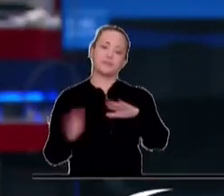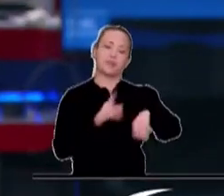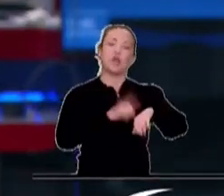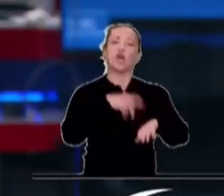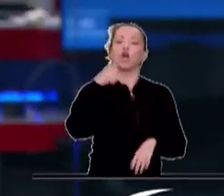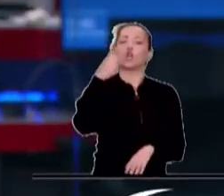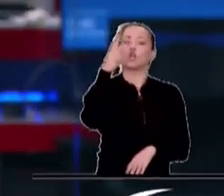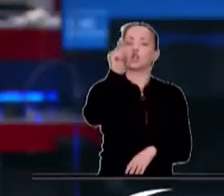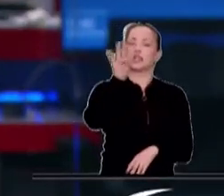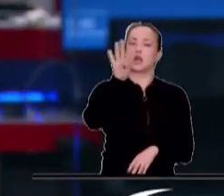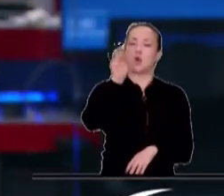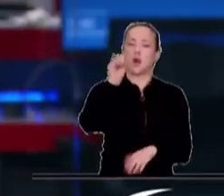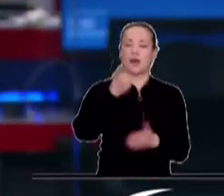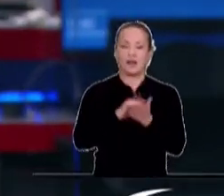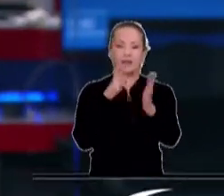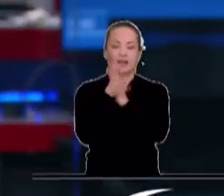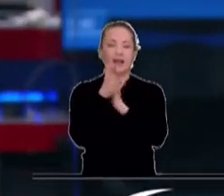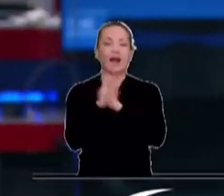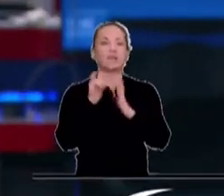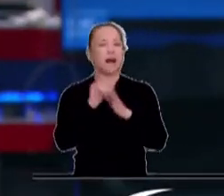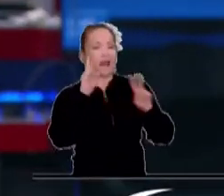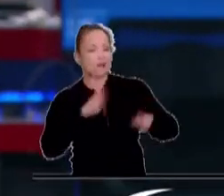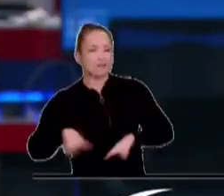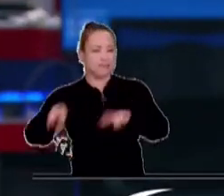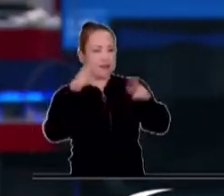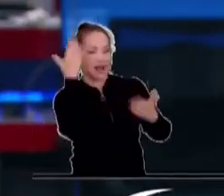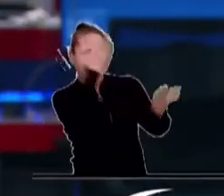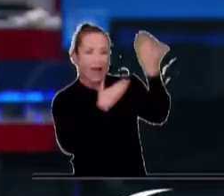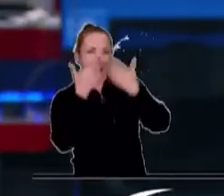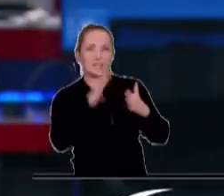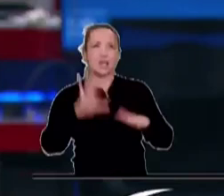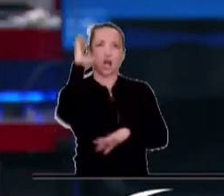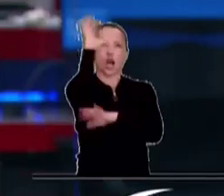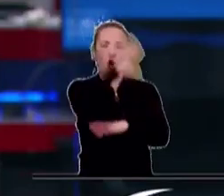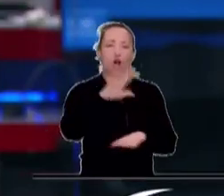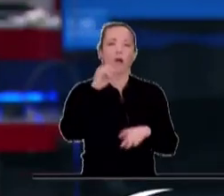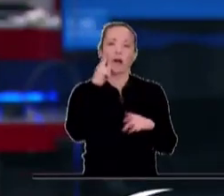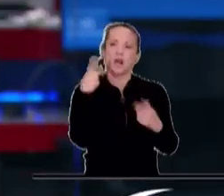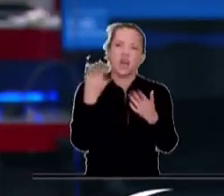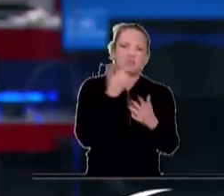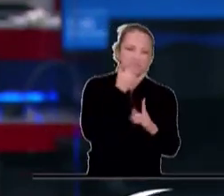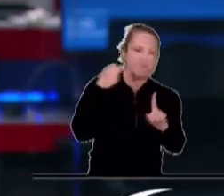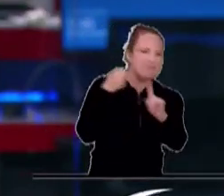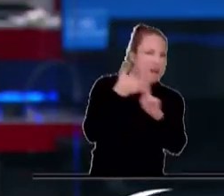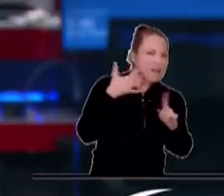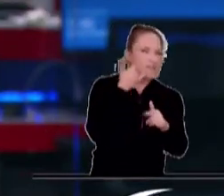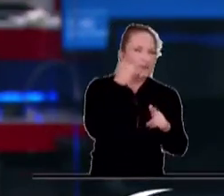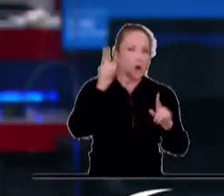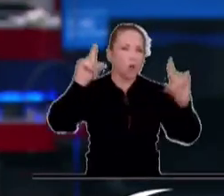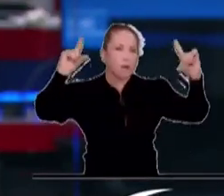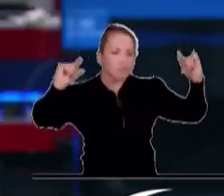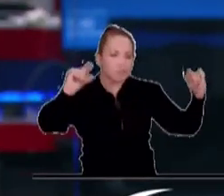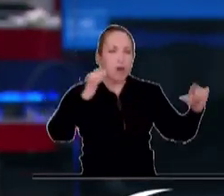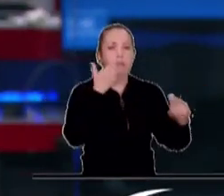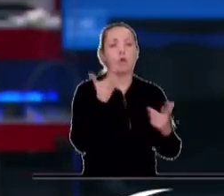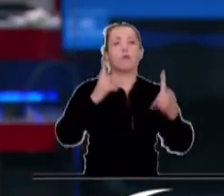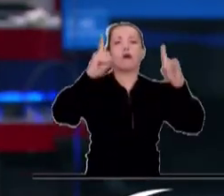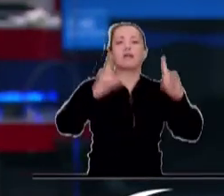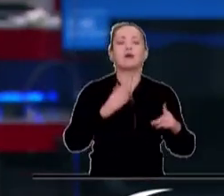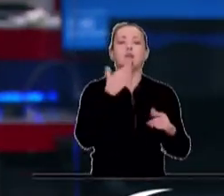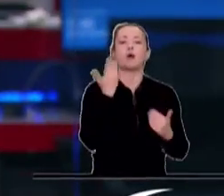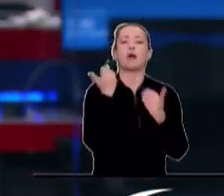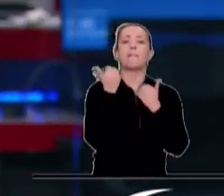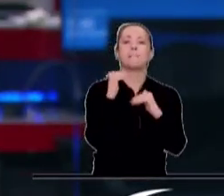12:40. Para analizar el panorama inflacionario en el país y también las implicaciones de esta nueva reducción en la cifra de cara a decisiones como el salario mínimo